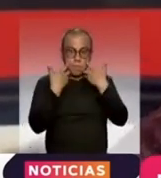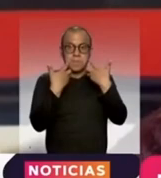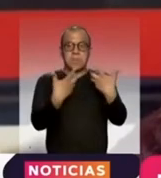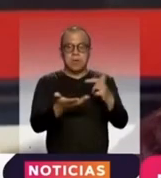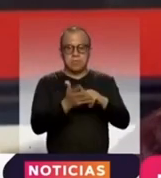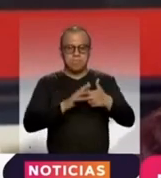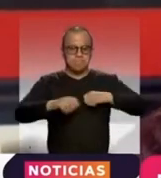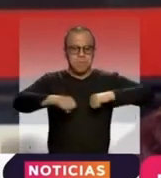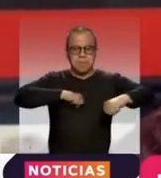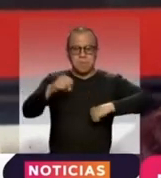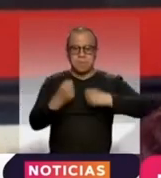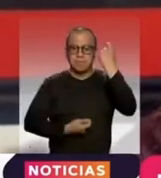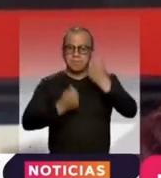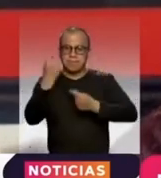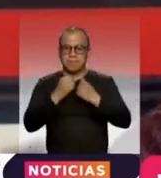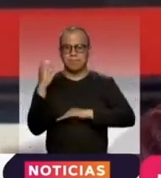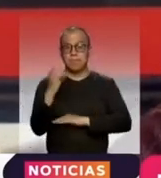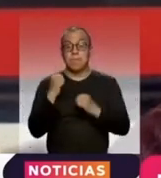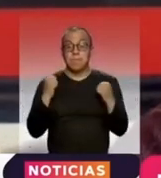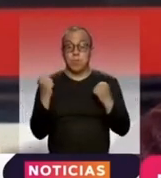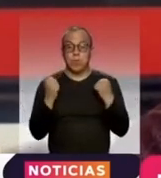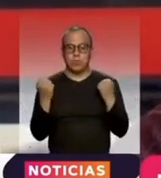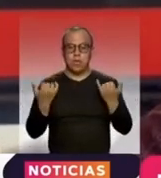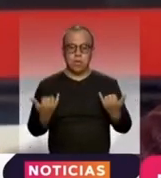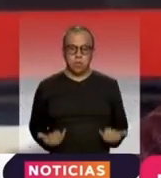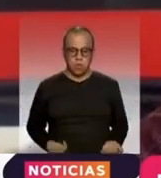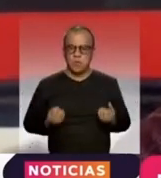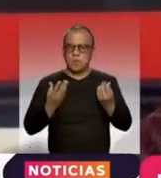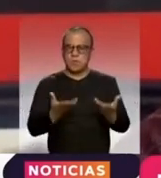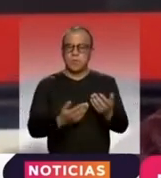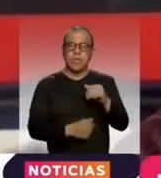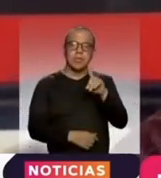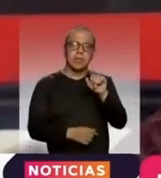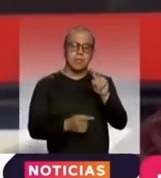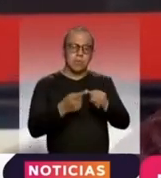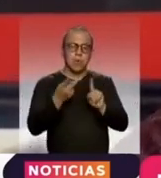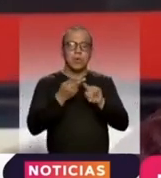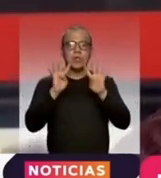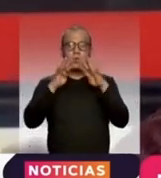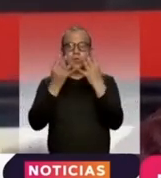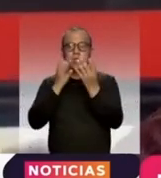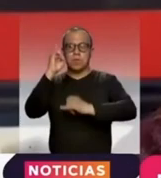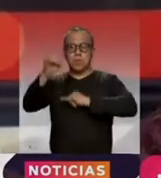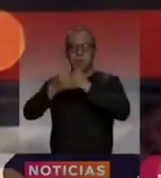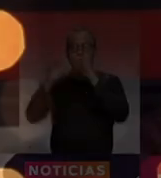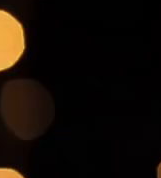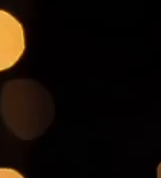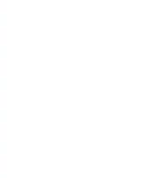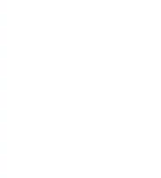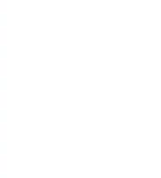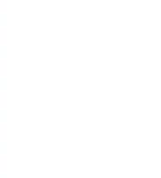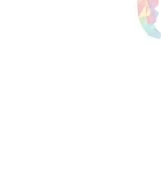significativamente con la reactivación económica de Bogotá. Entre ellos están DEFCON y el Congreso Mundial de Neurocirugía.